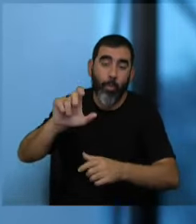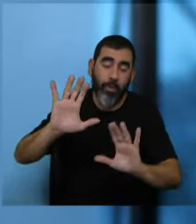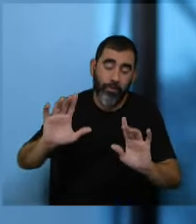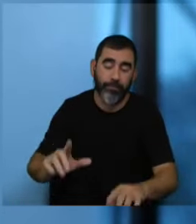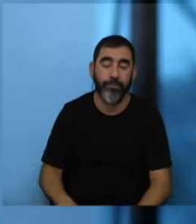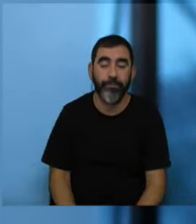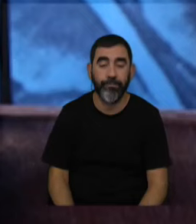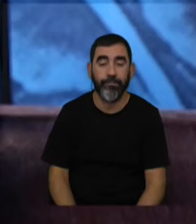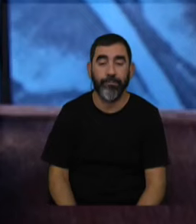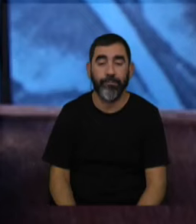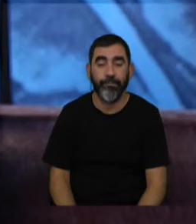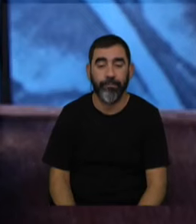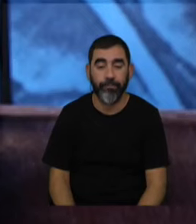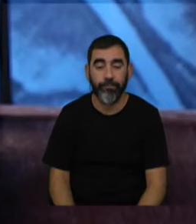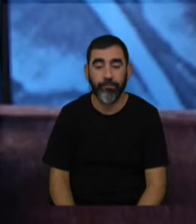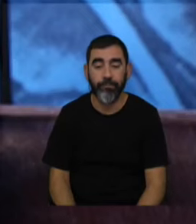entre nuestras